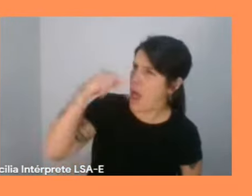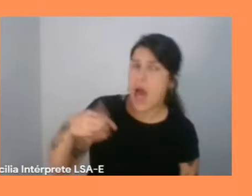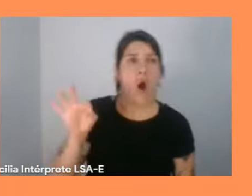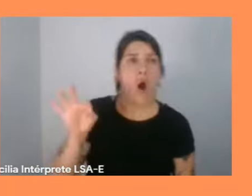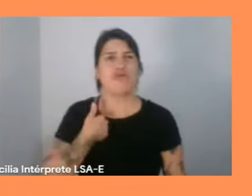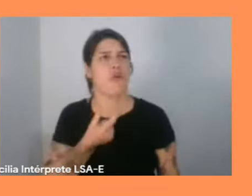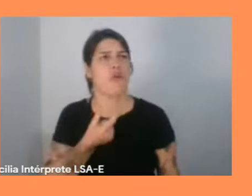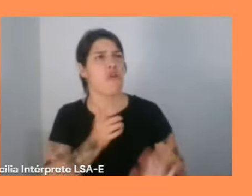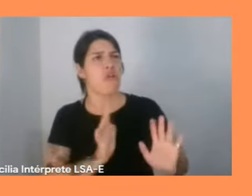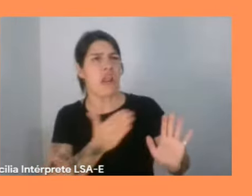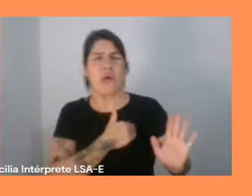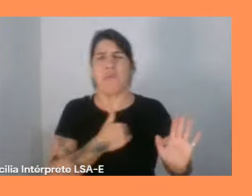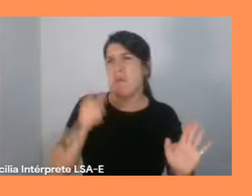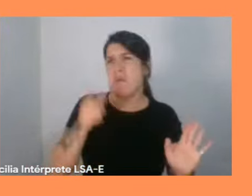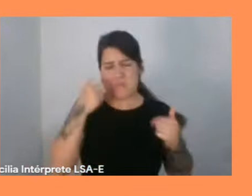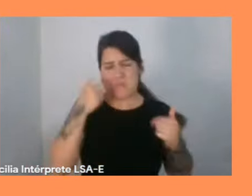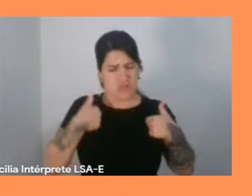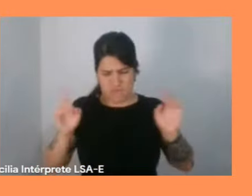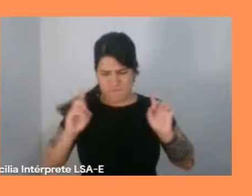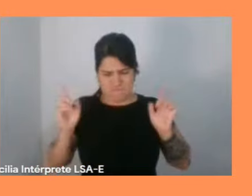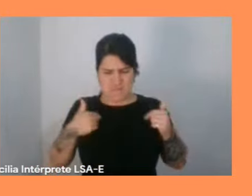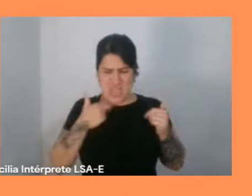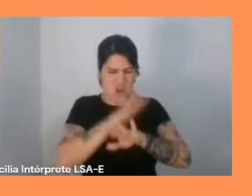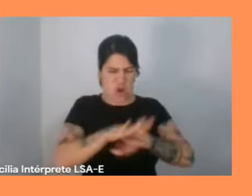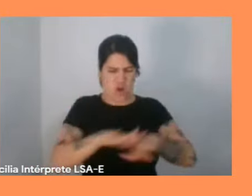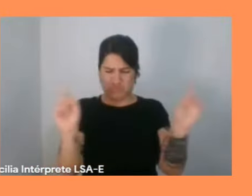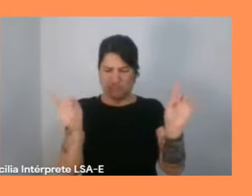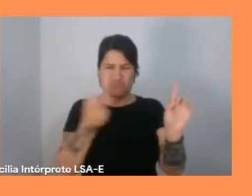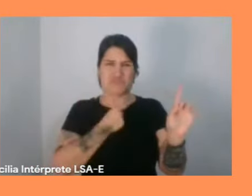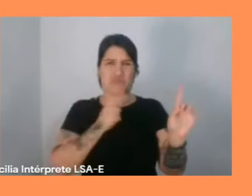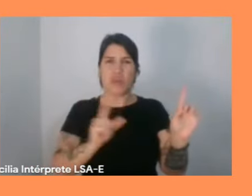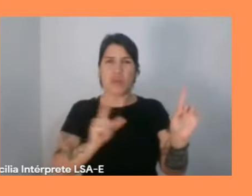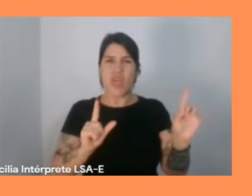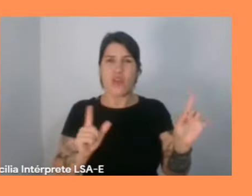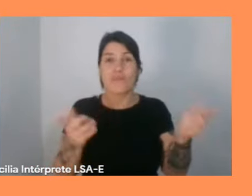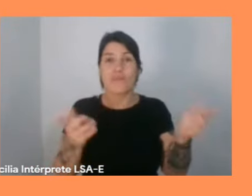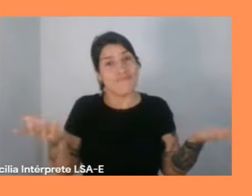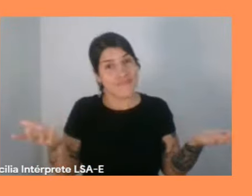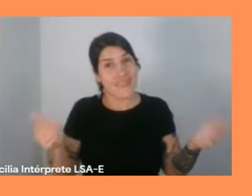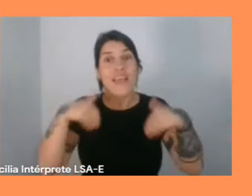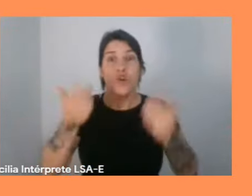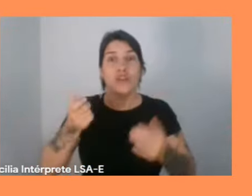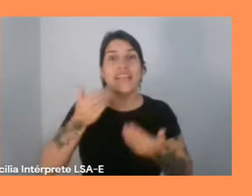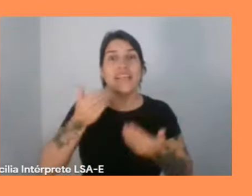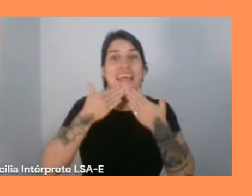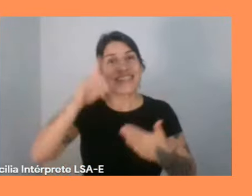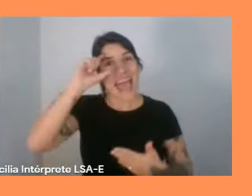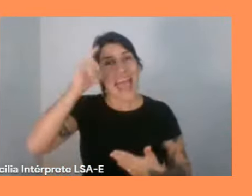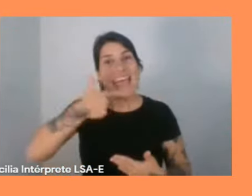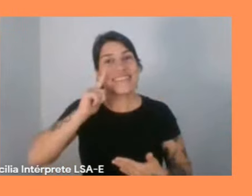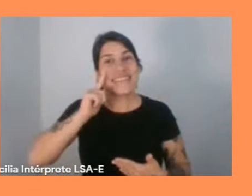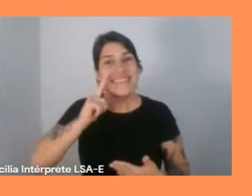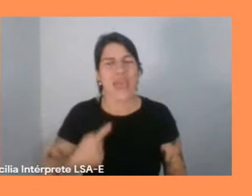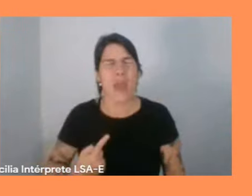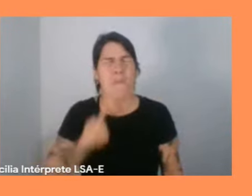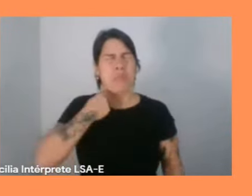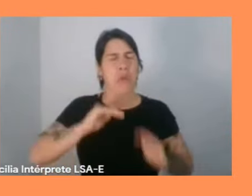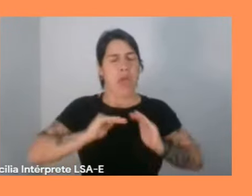una reducción estadística de embarazos no buscados, sobre todo en adolescentes.